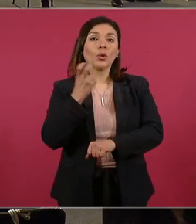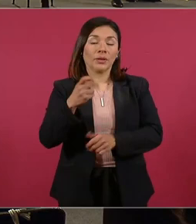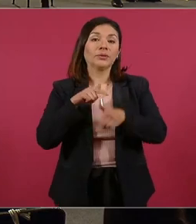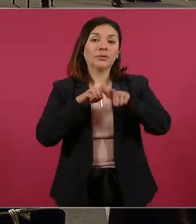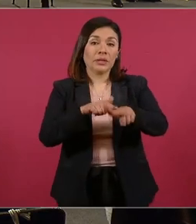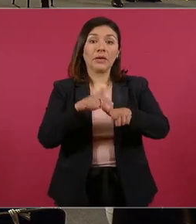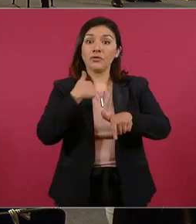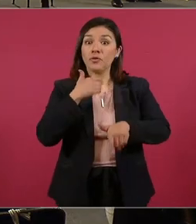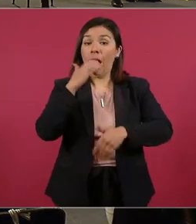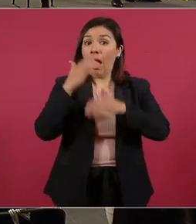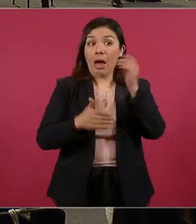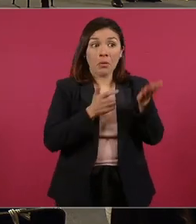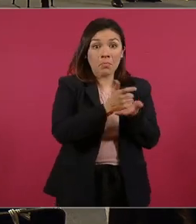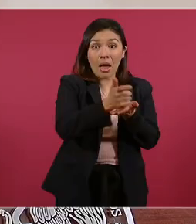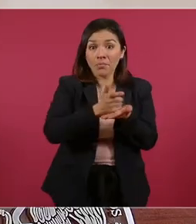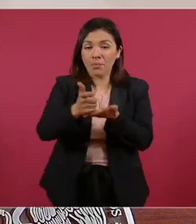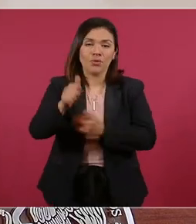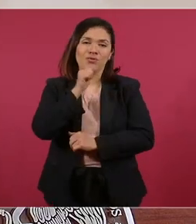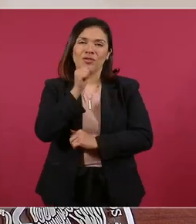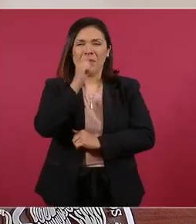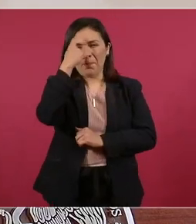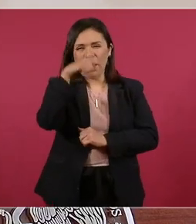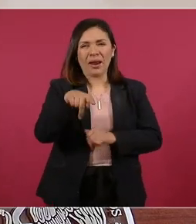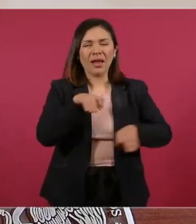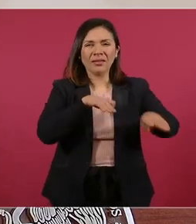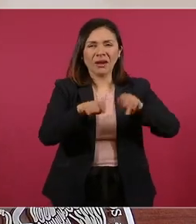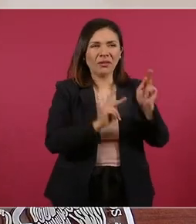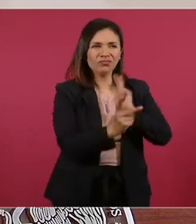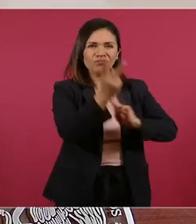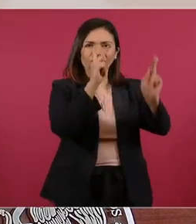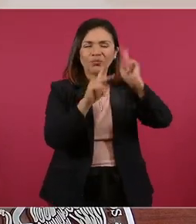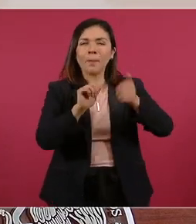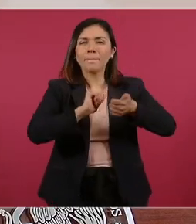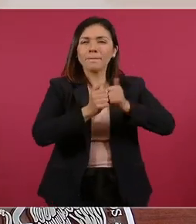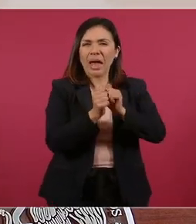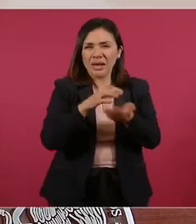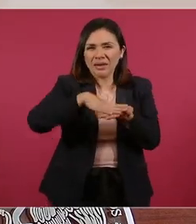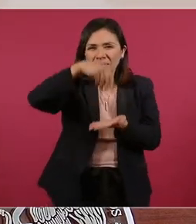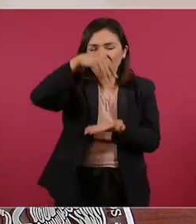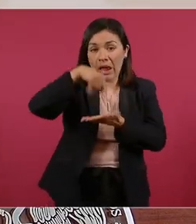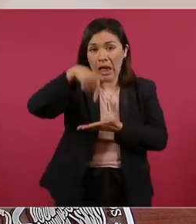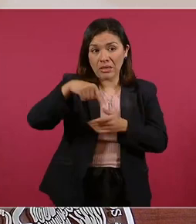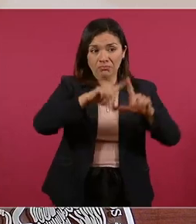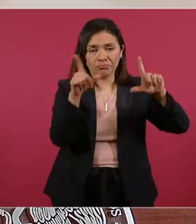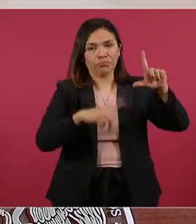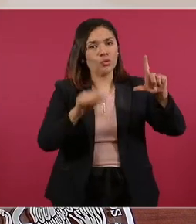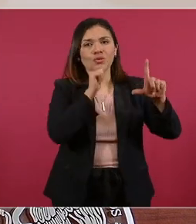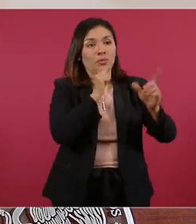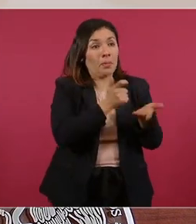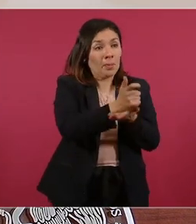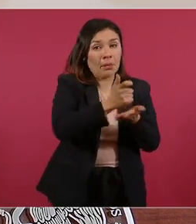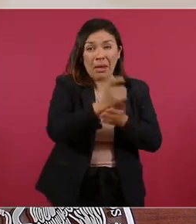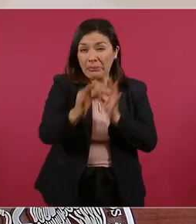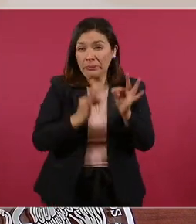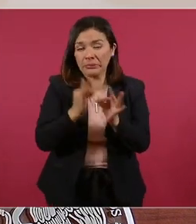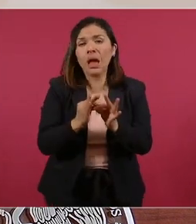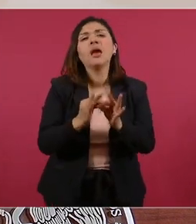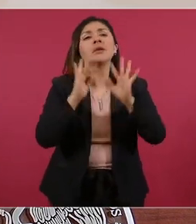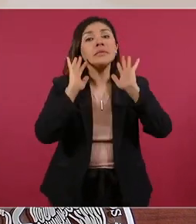pagos a todos los productores de trigo en el país, pero ya tenemos pagados a